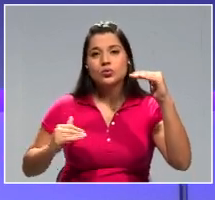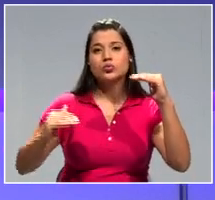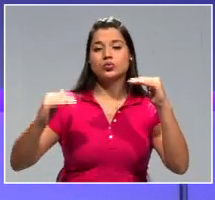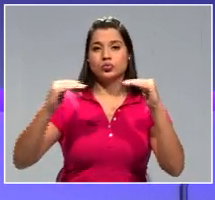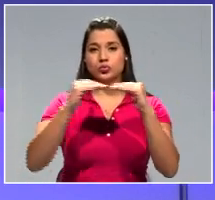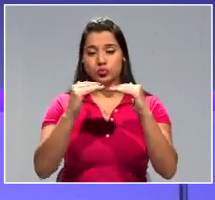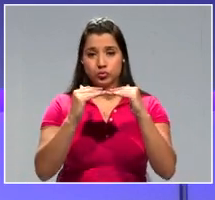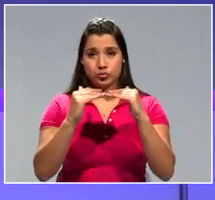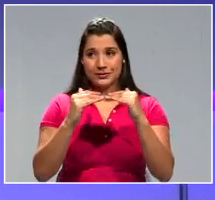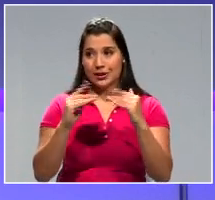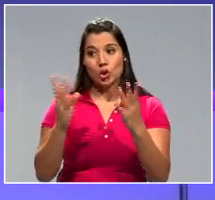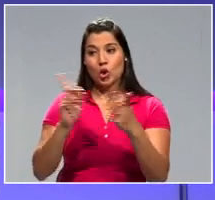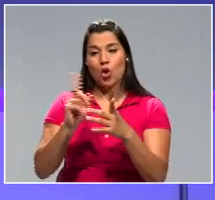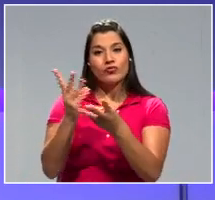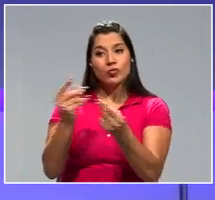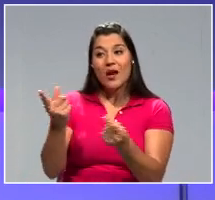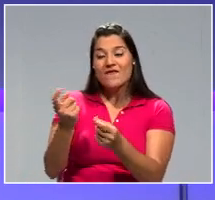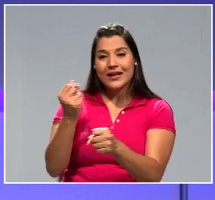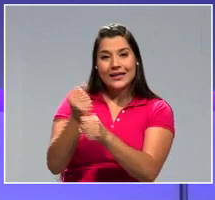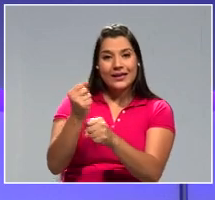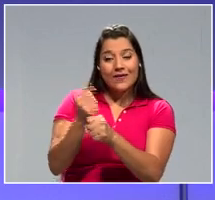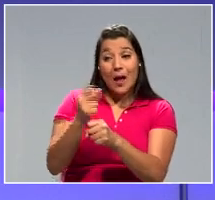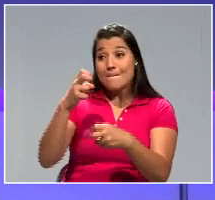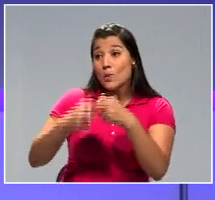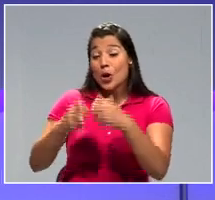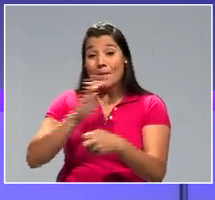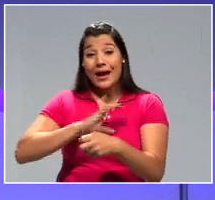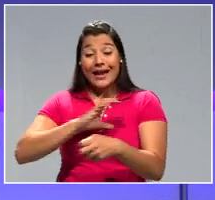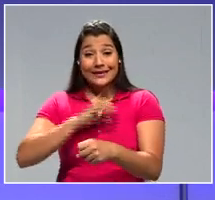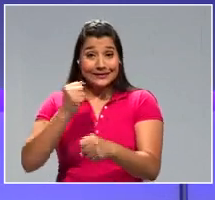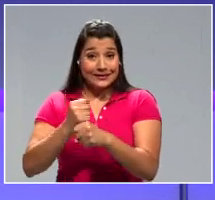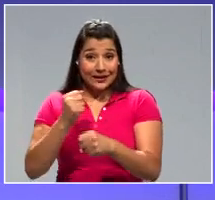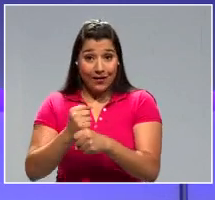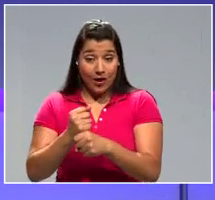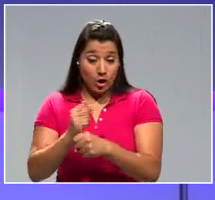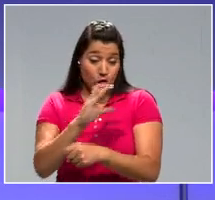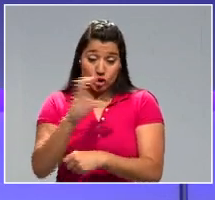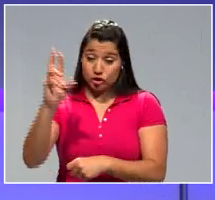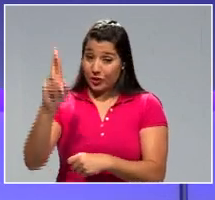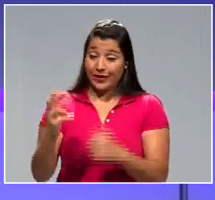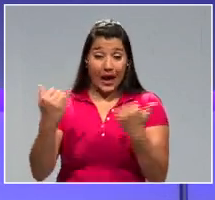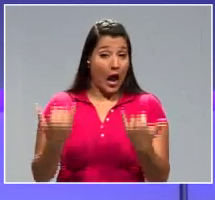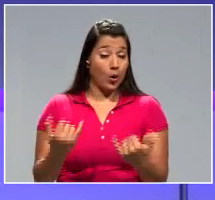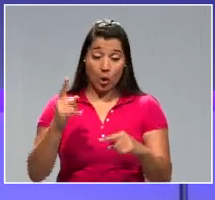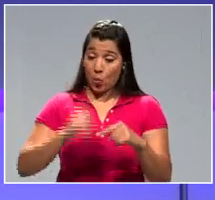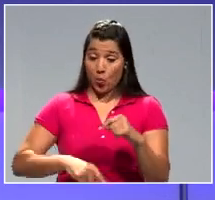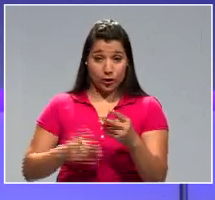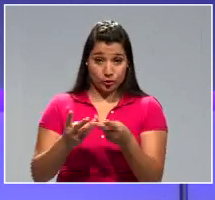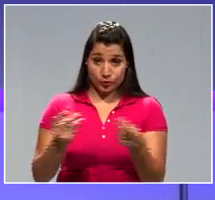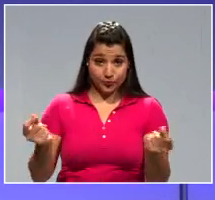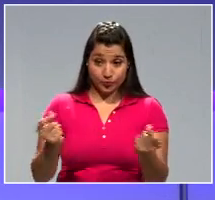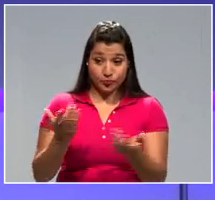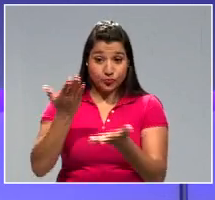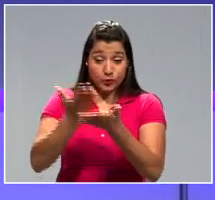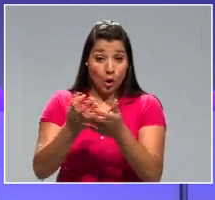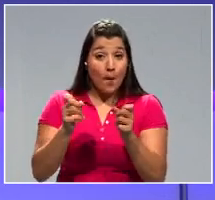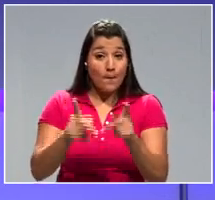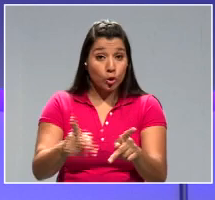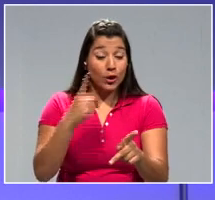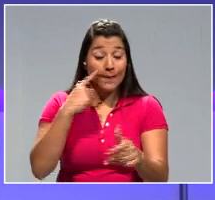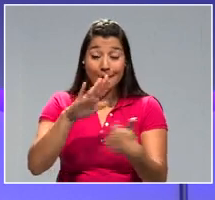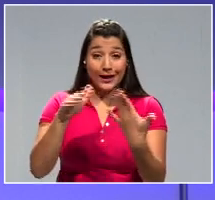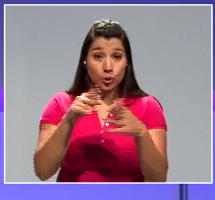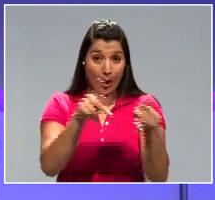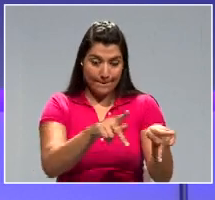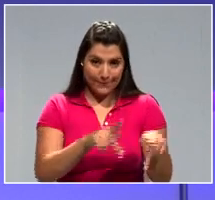desempleo también, y problemas de calidad del empleo que no, como país no estamos generando esas oportunidades suficientes para